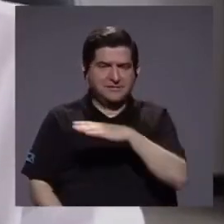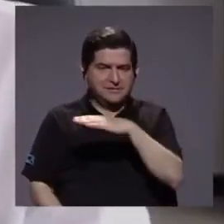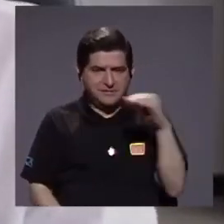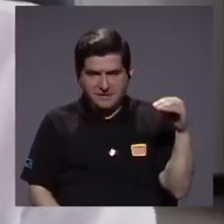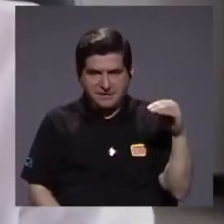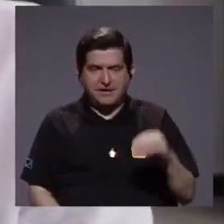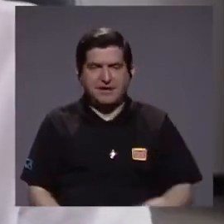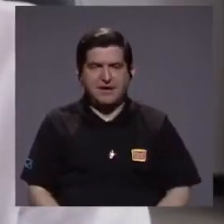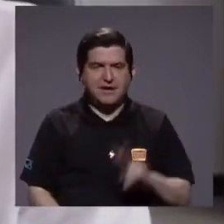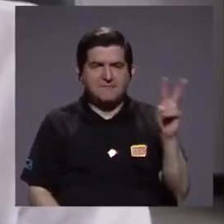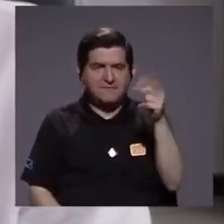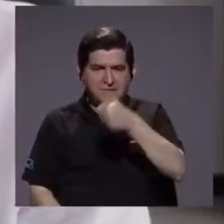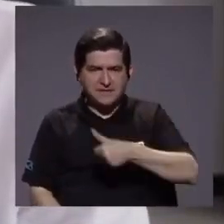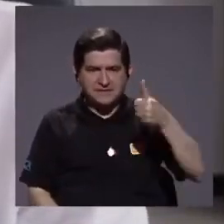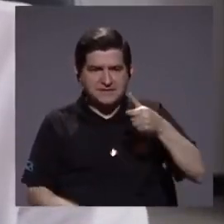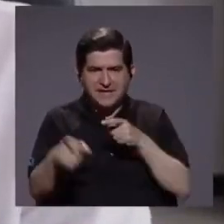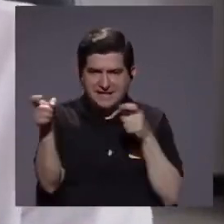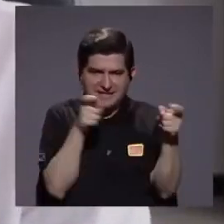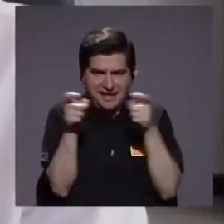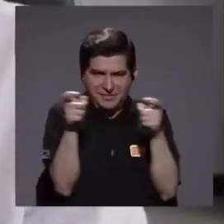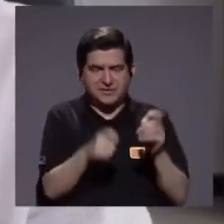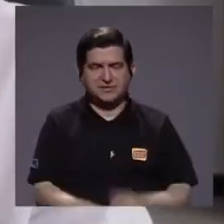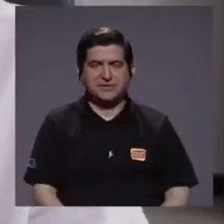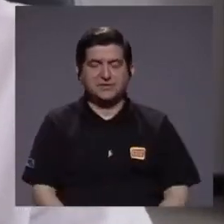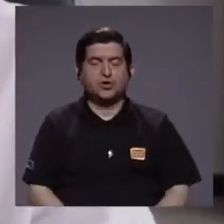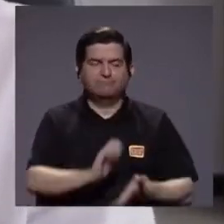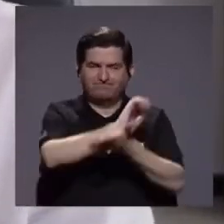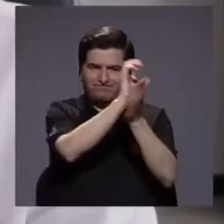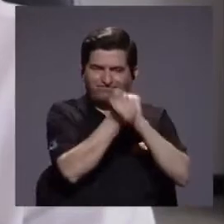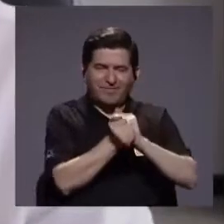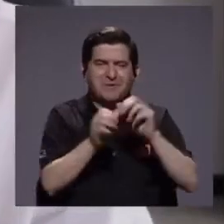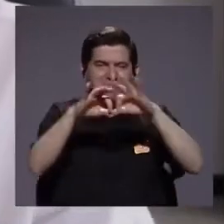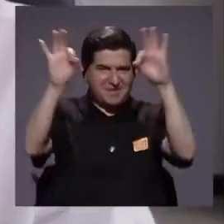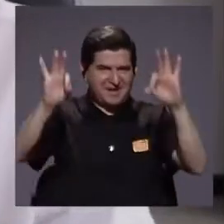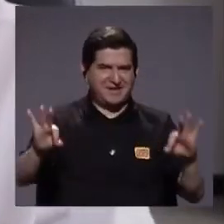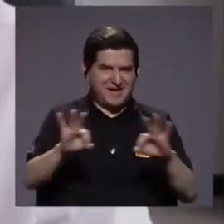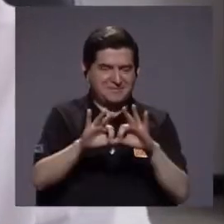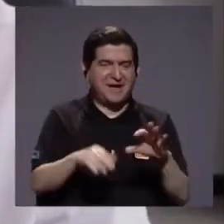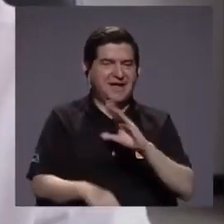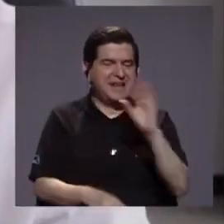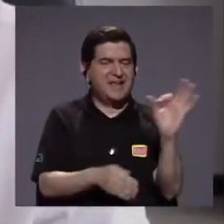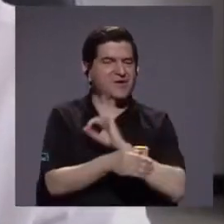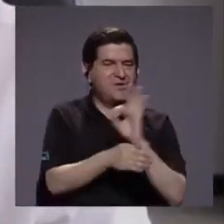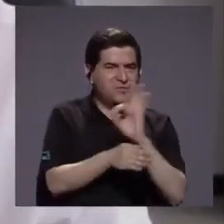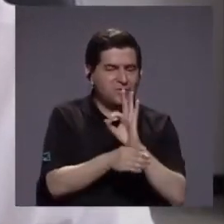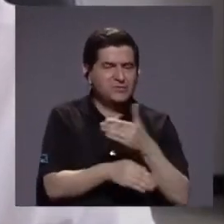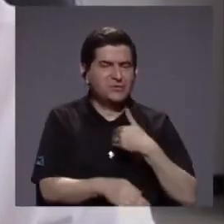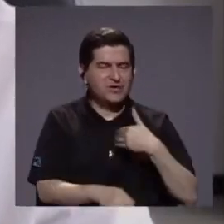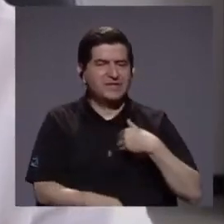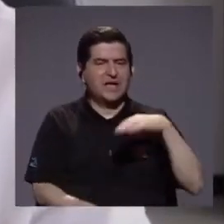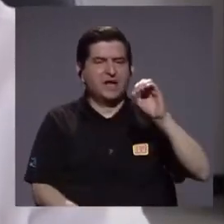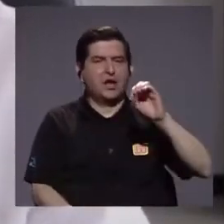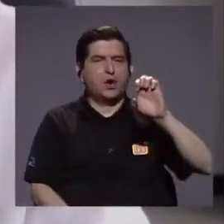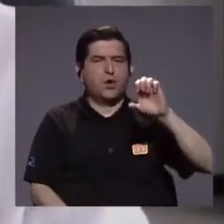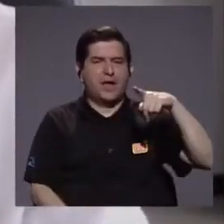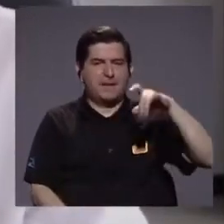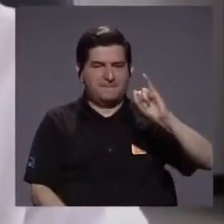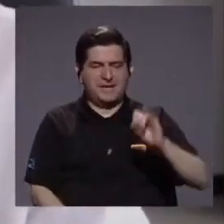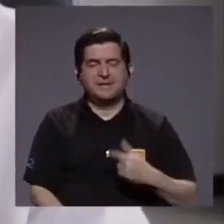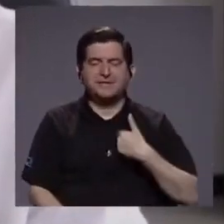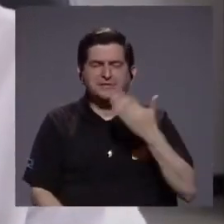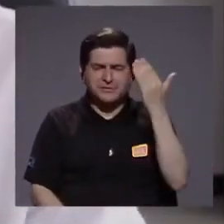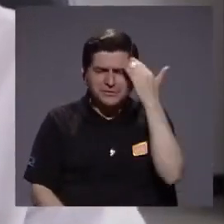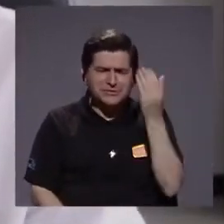la vicerrectoría de administración, vamos a cambiar esa imagen y ese funcionamiento de la OEP. Sé que hay